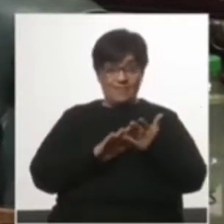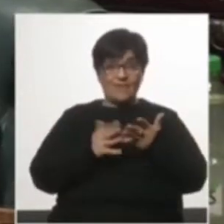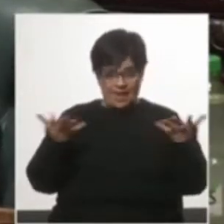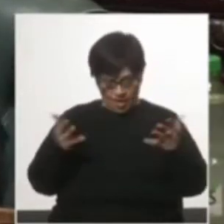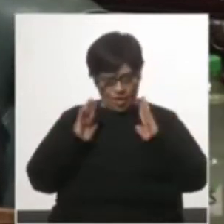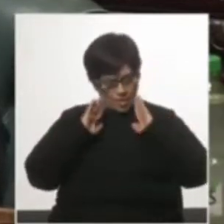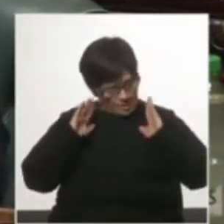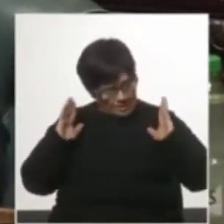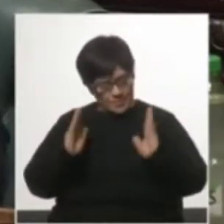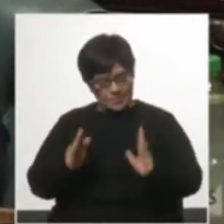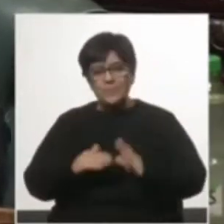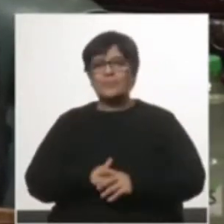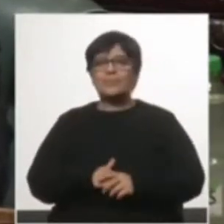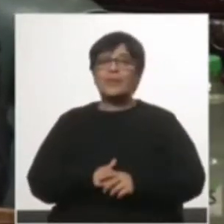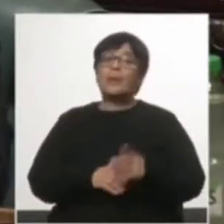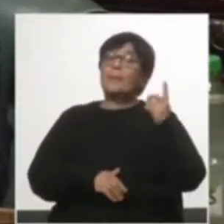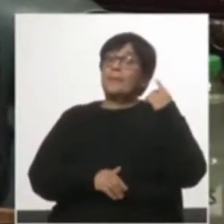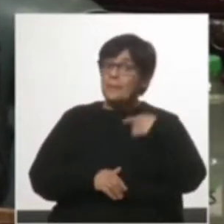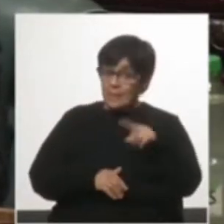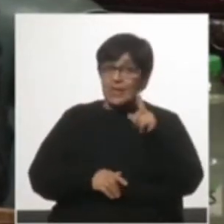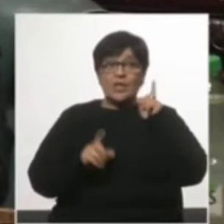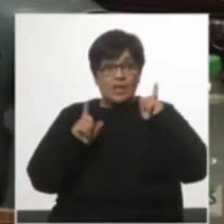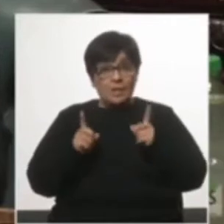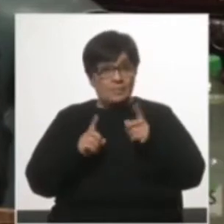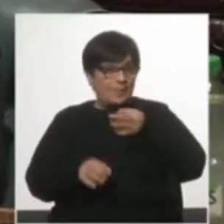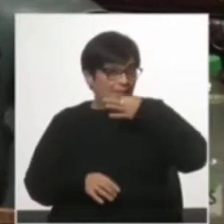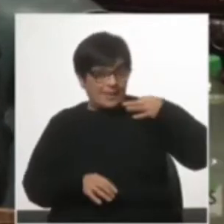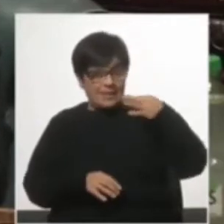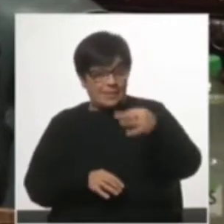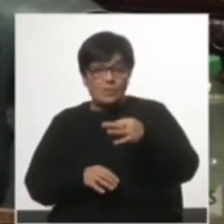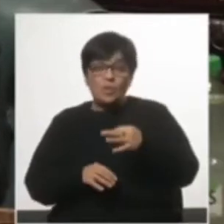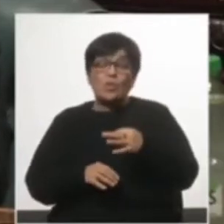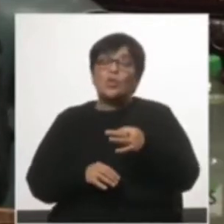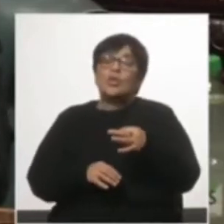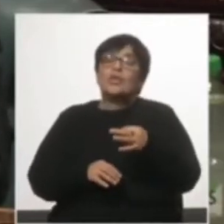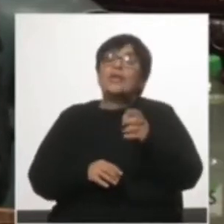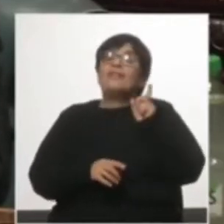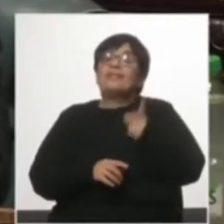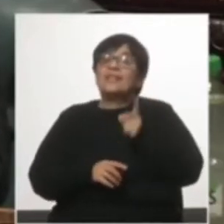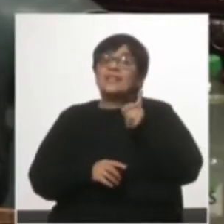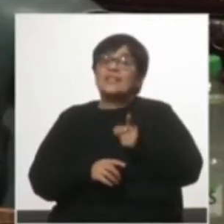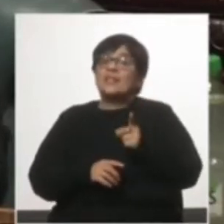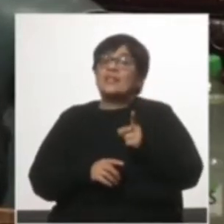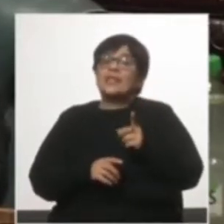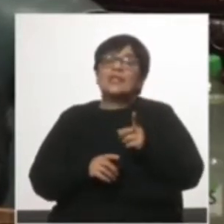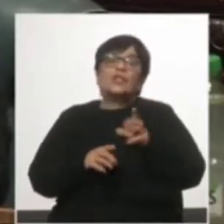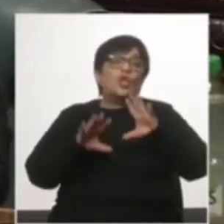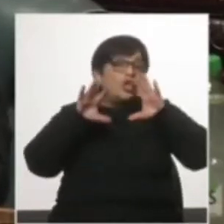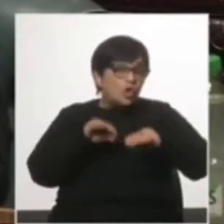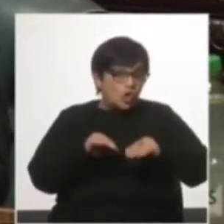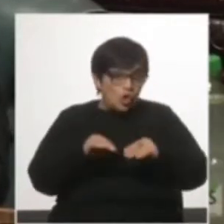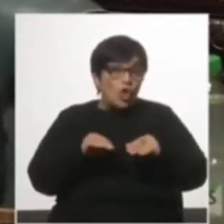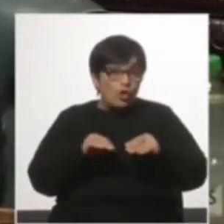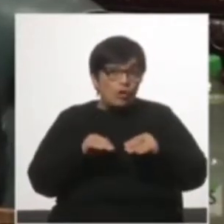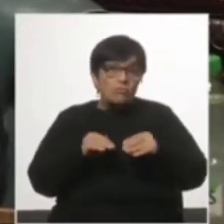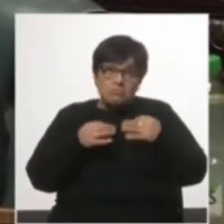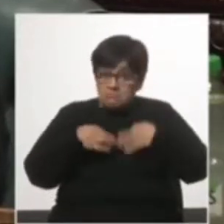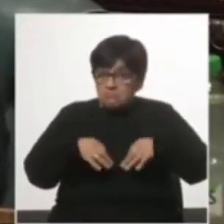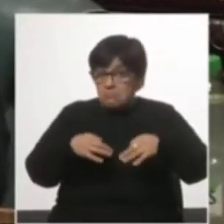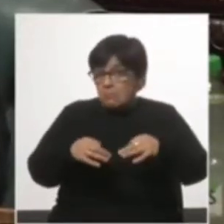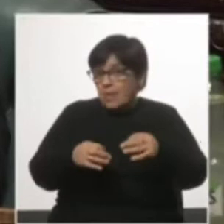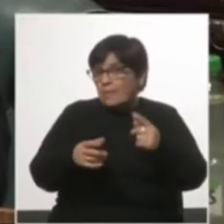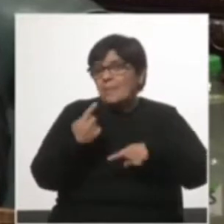eso, pero también hemos dicho de que las medidas que se han ido tomando iban en la dirección correcta, solo que en